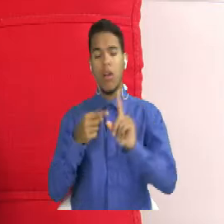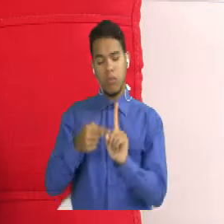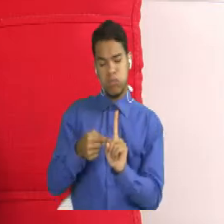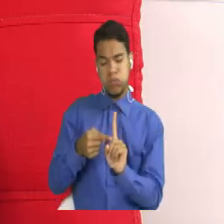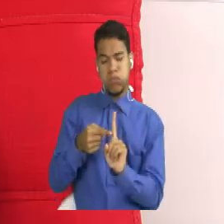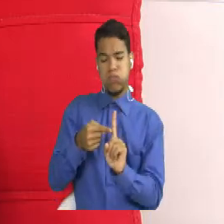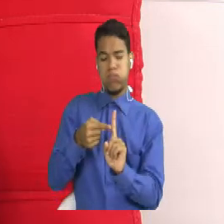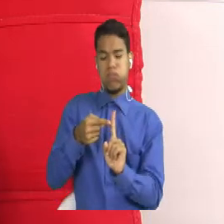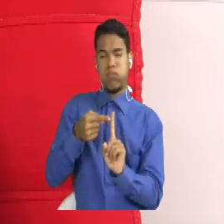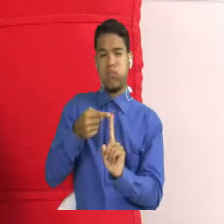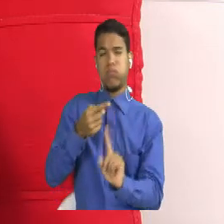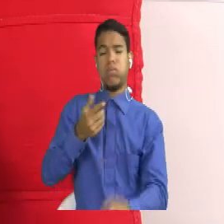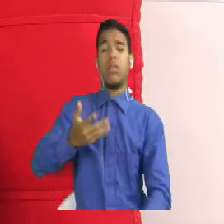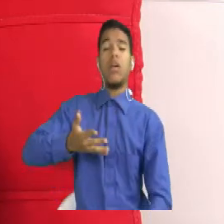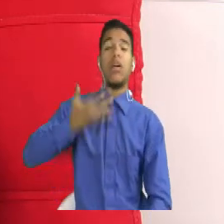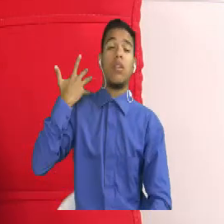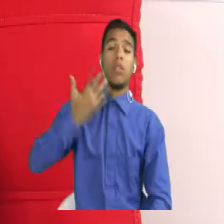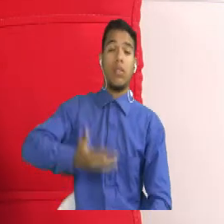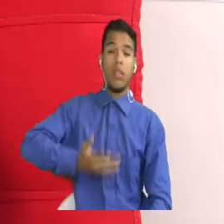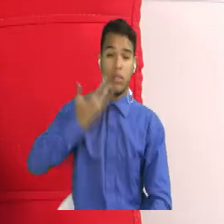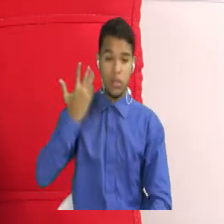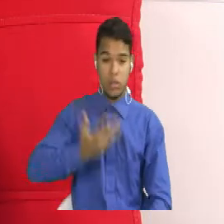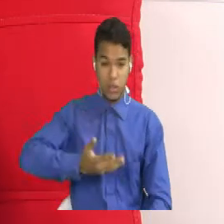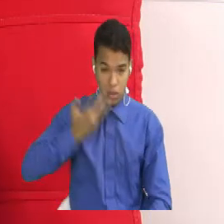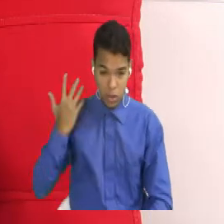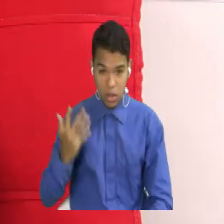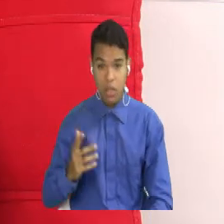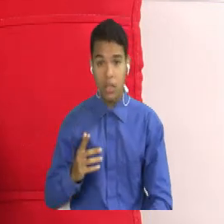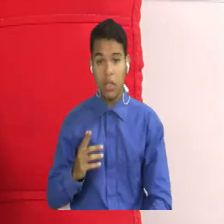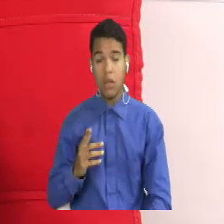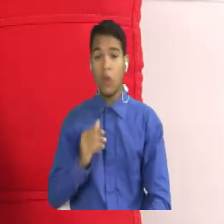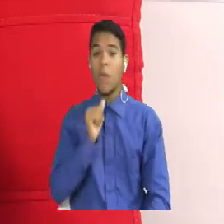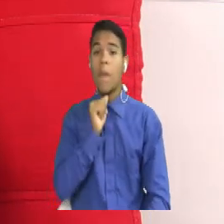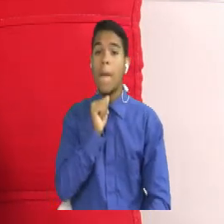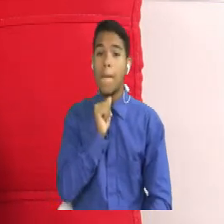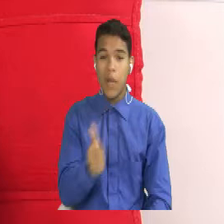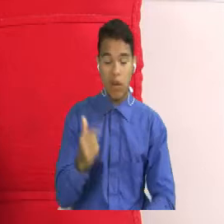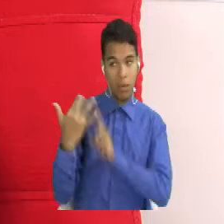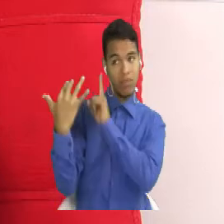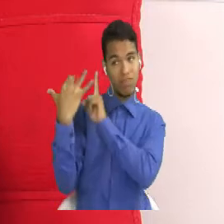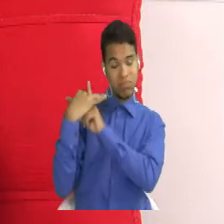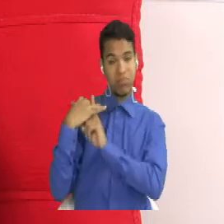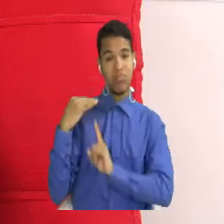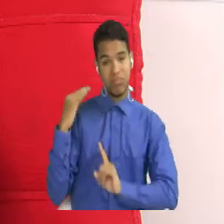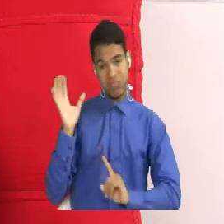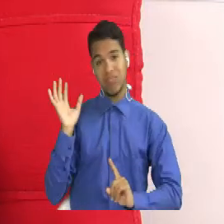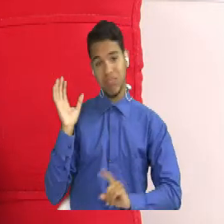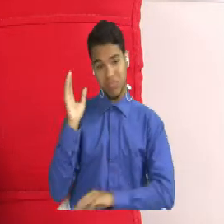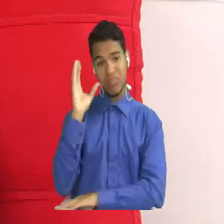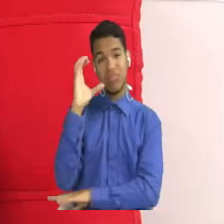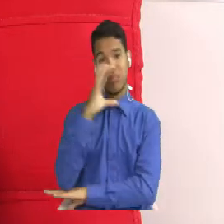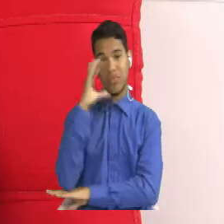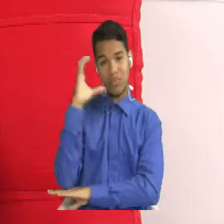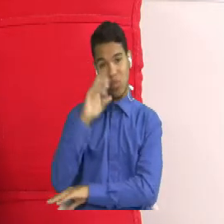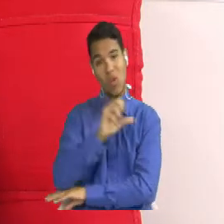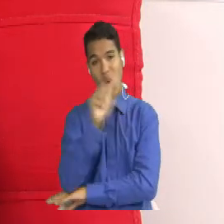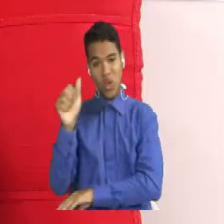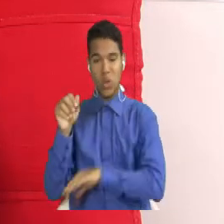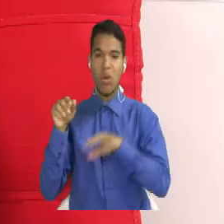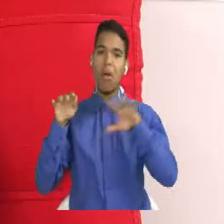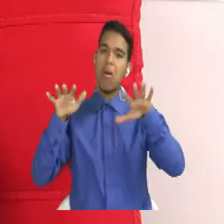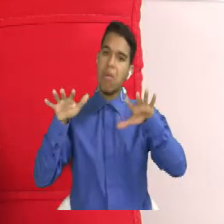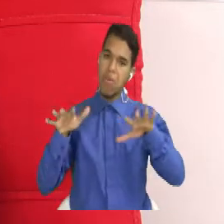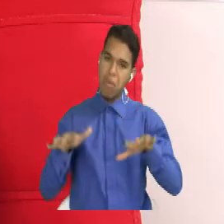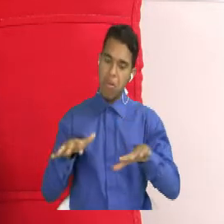temperaturas y pues estamos expuestos todavía mucho más que en cualquier otra parte pues de la ciudad.